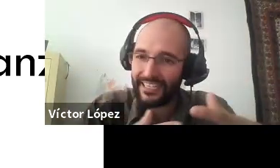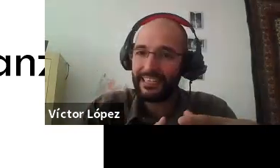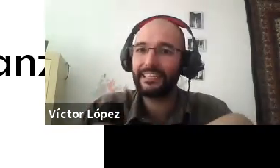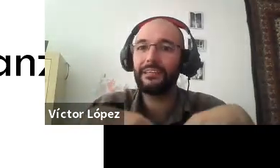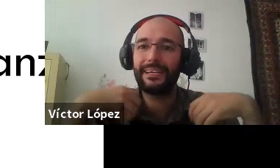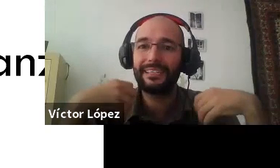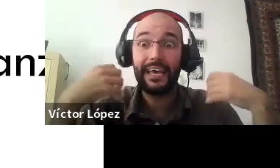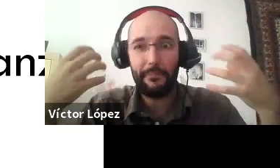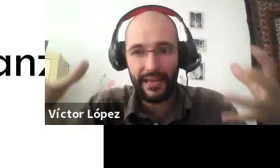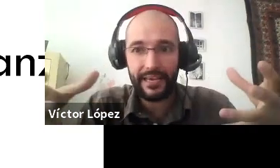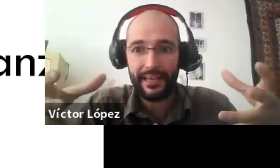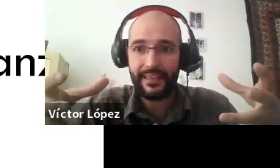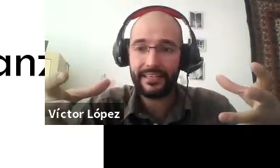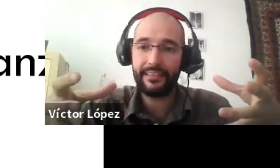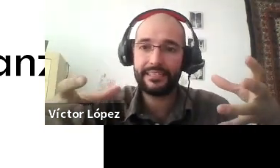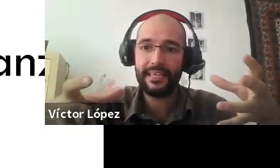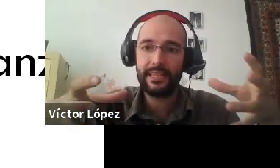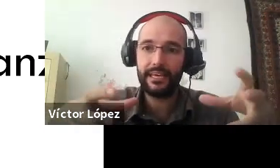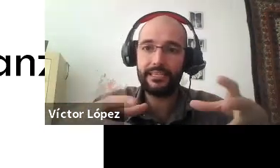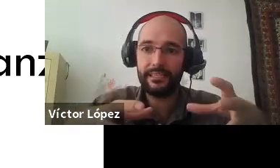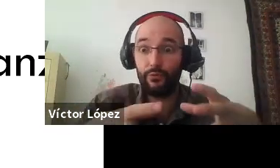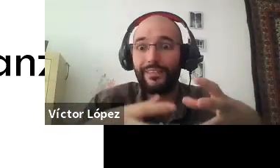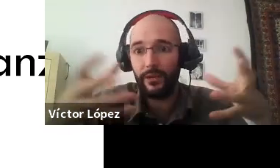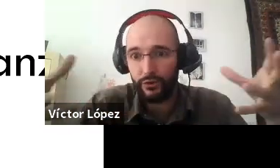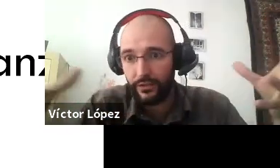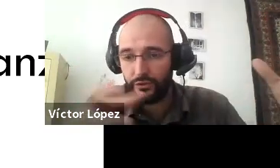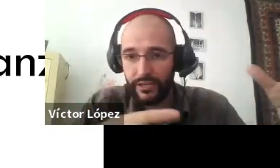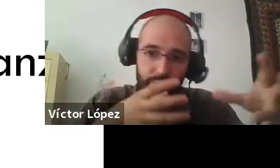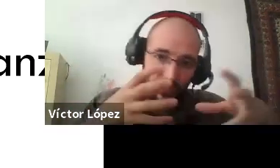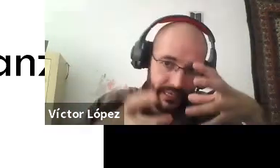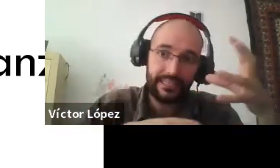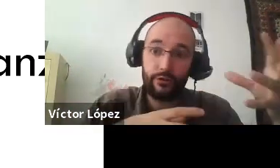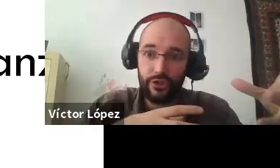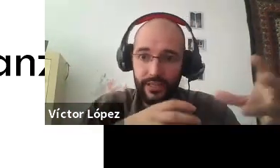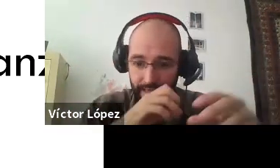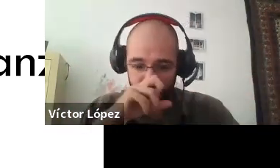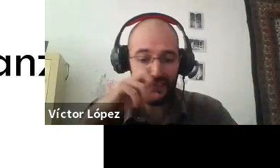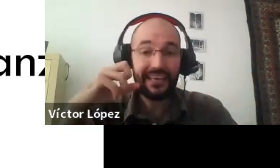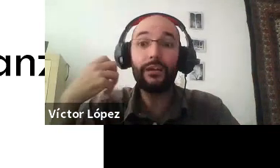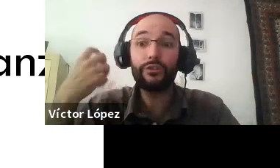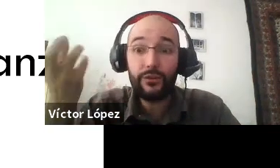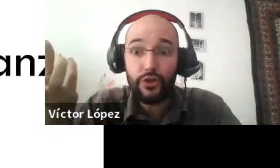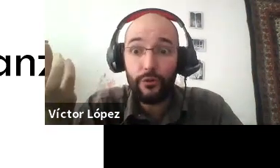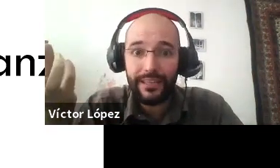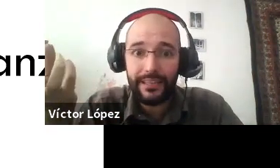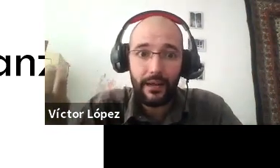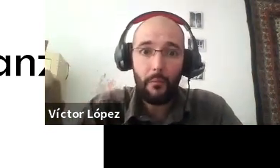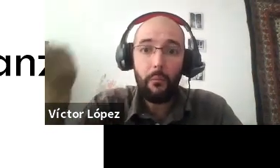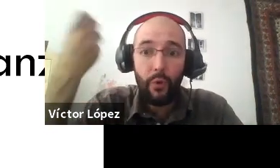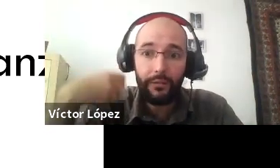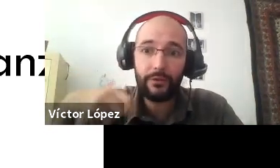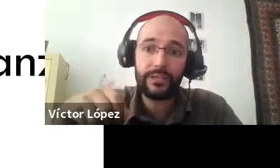Las ideas alternativas, emerge la didáctica de las ciencias durante los años, digamos, 70, 80, y en los años